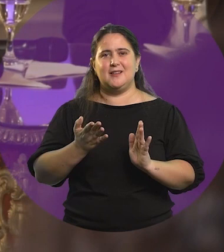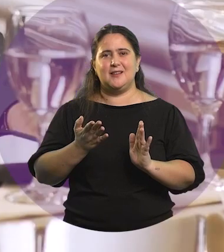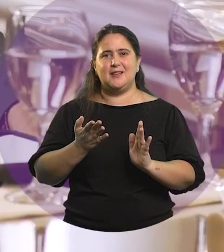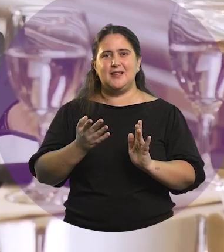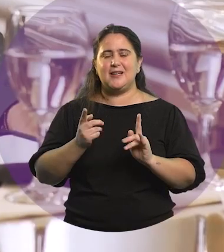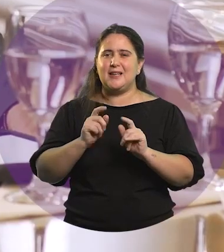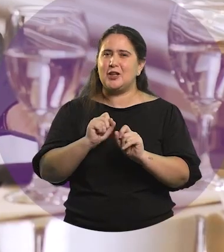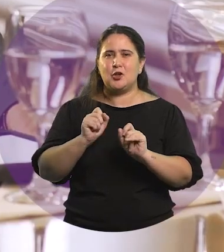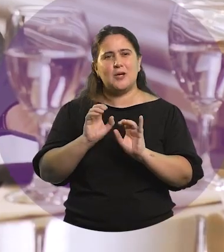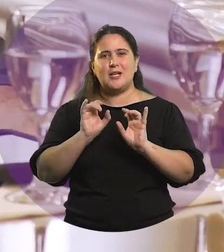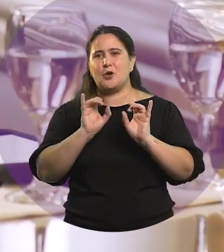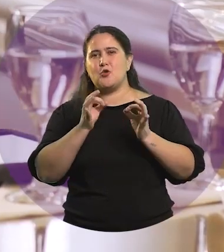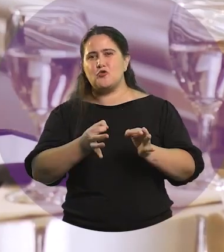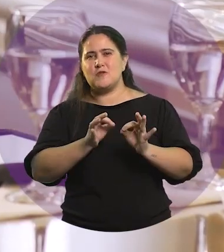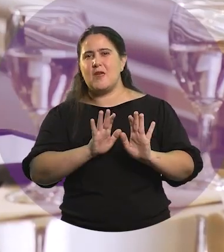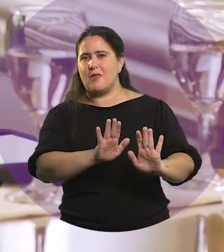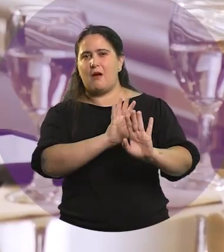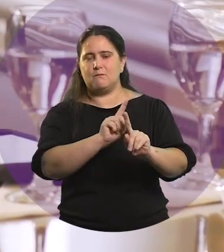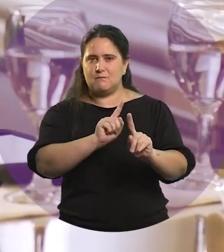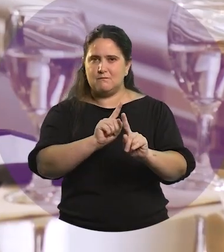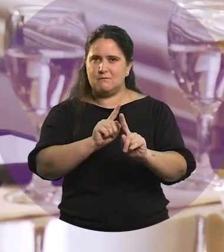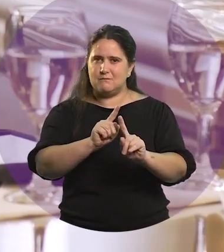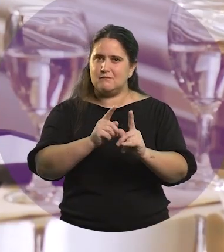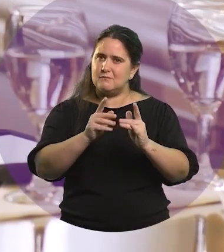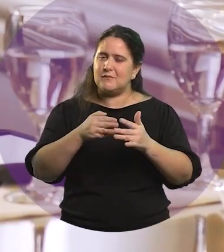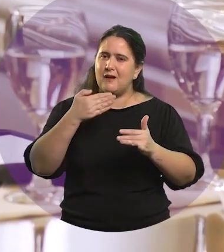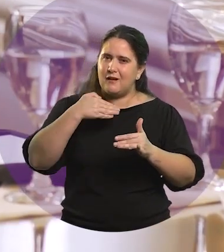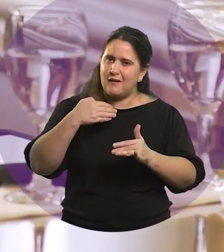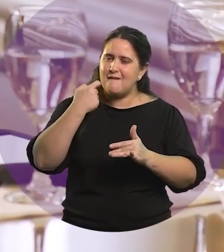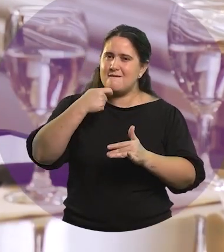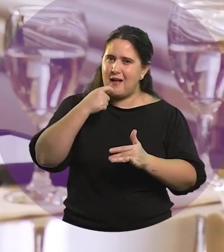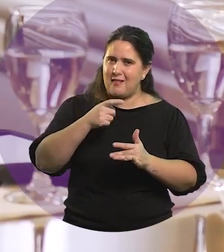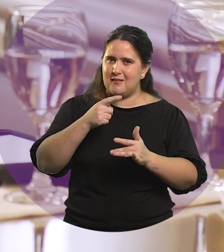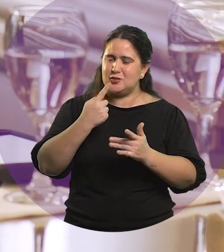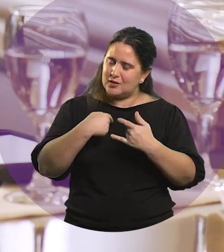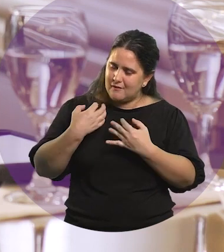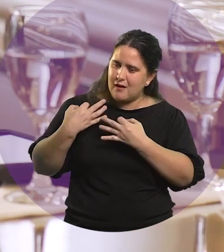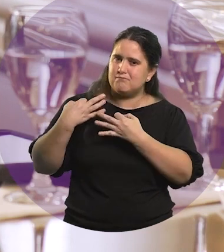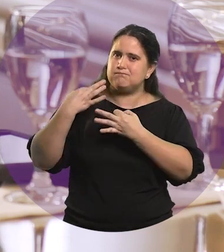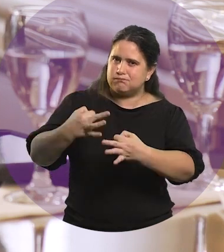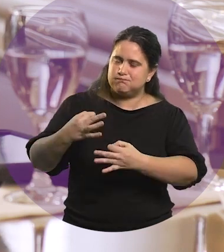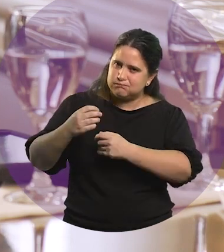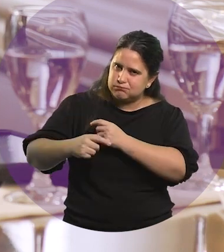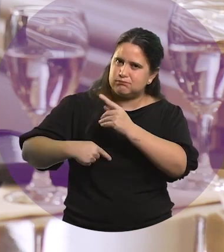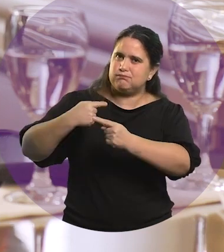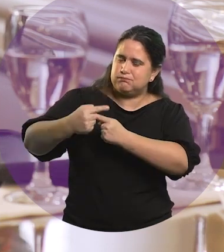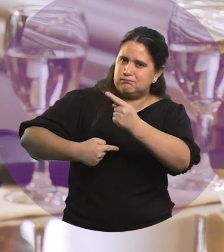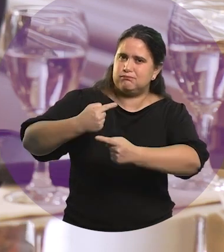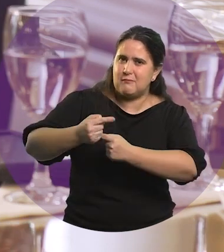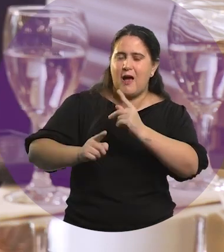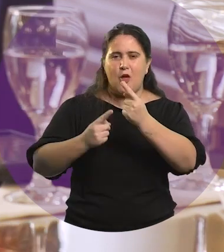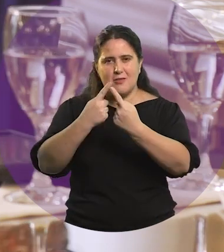llegado iba con algo de la mano. Y es que yo tenía que hacer que otras llegaran. Y que